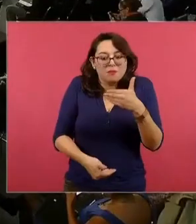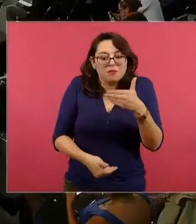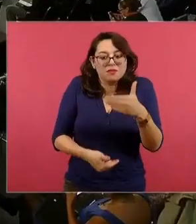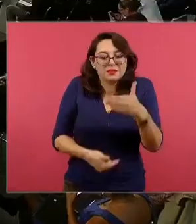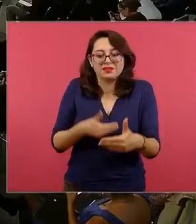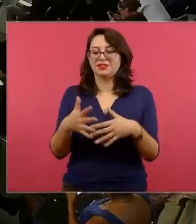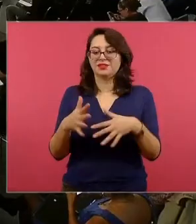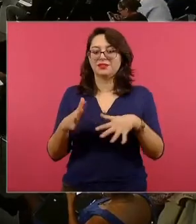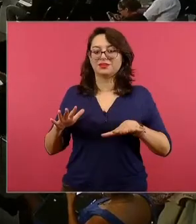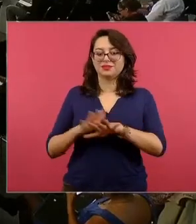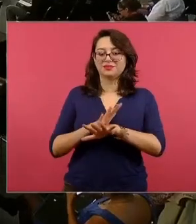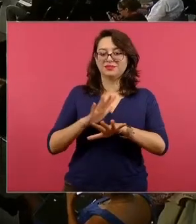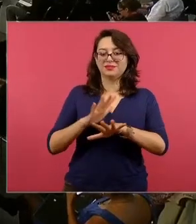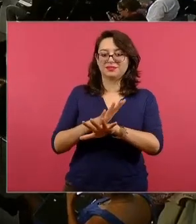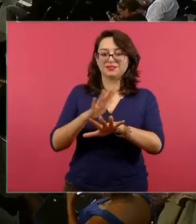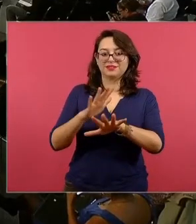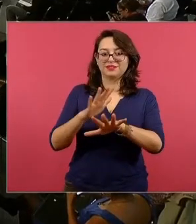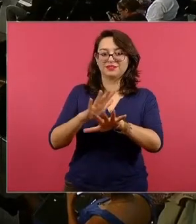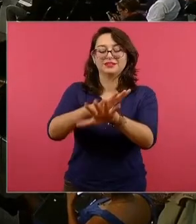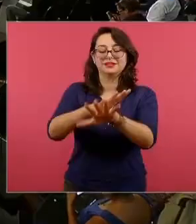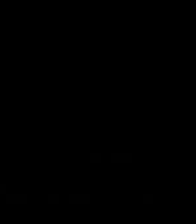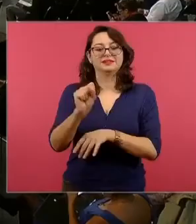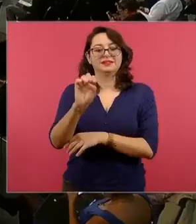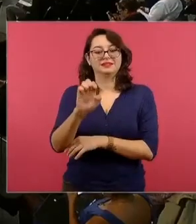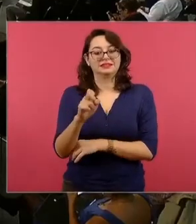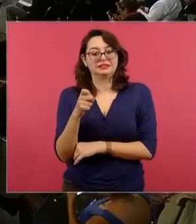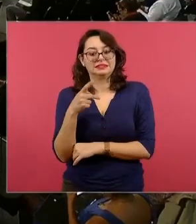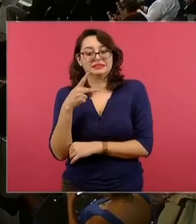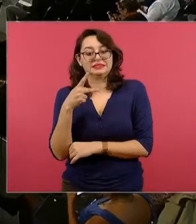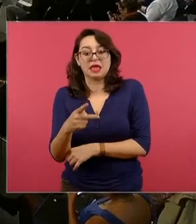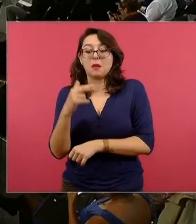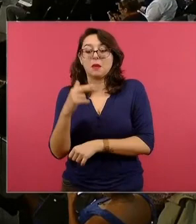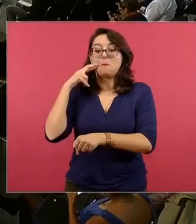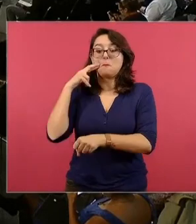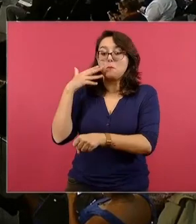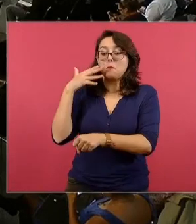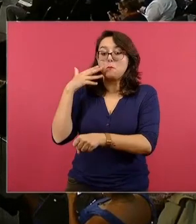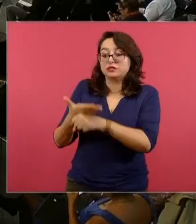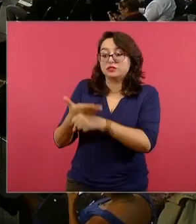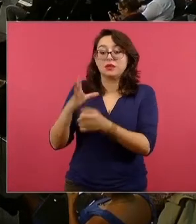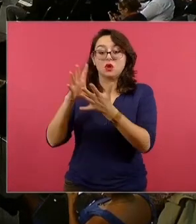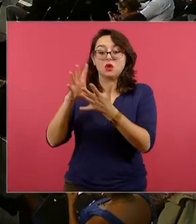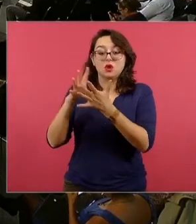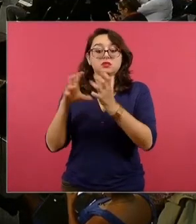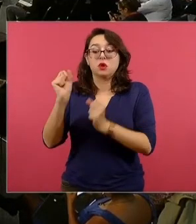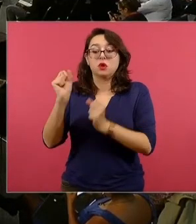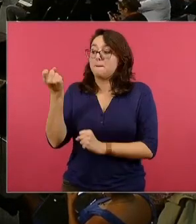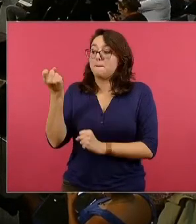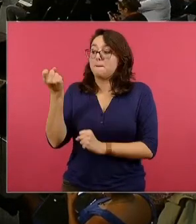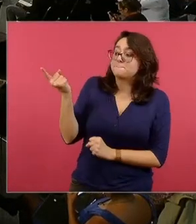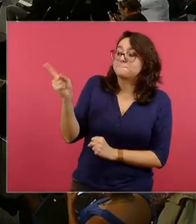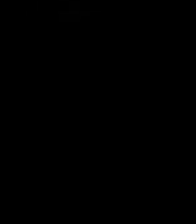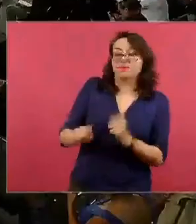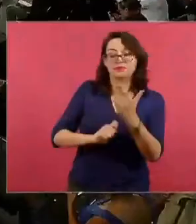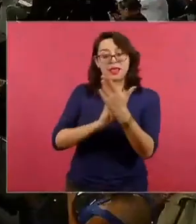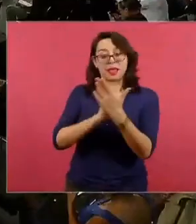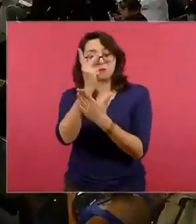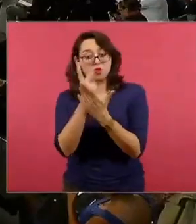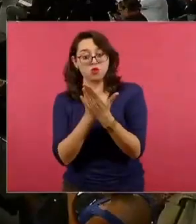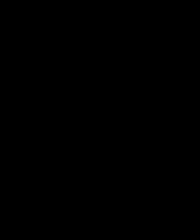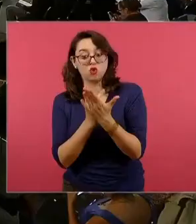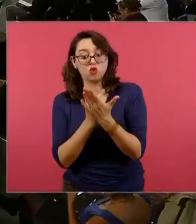de Educación Pública cumple con la obligación constitucional al establecer un plan de estudios, al